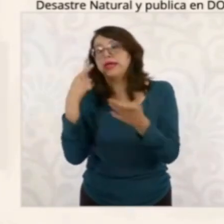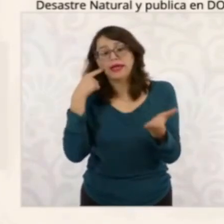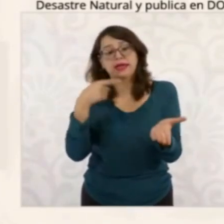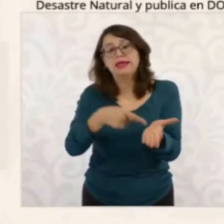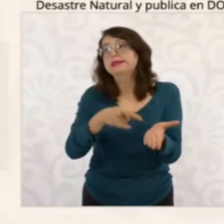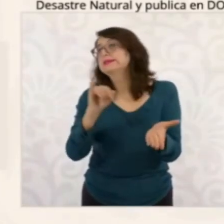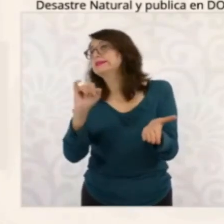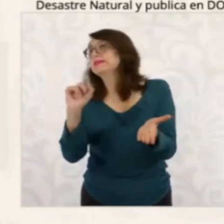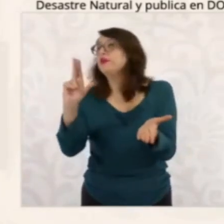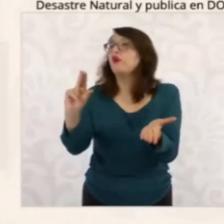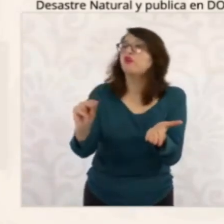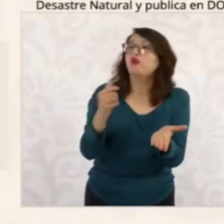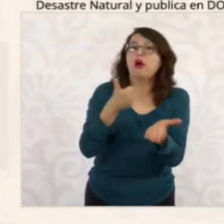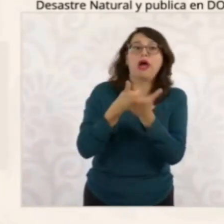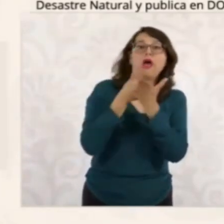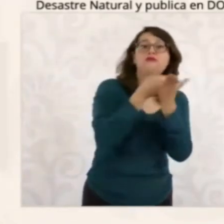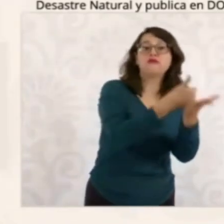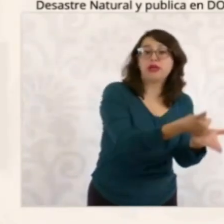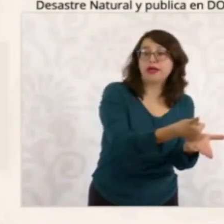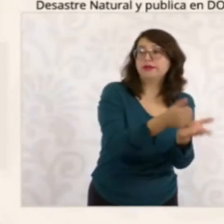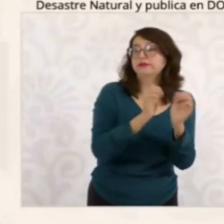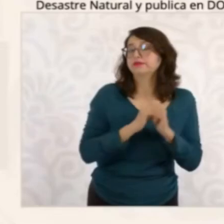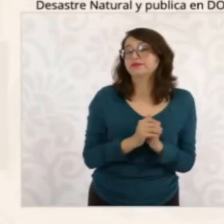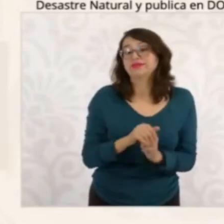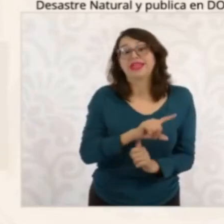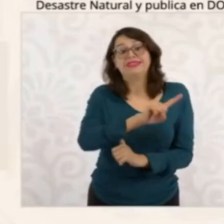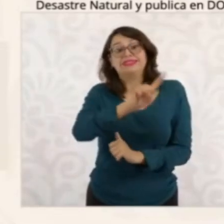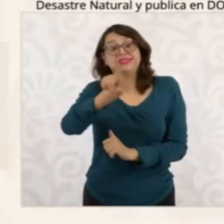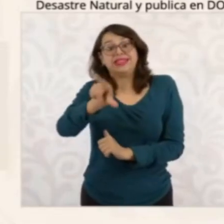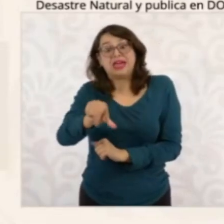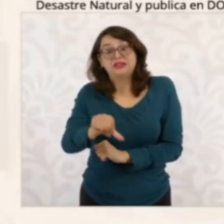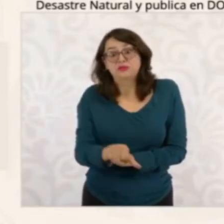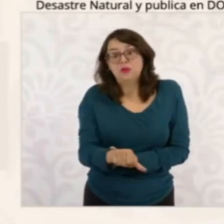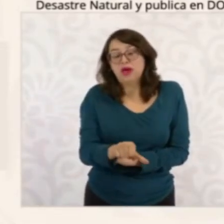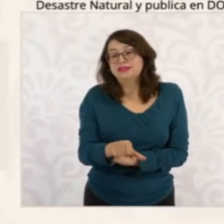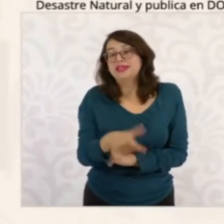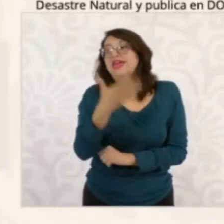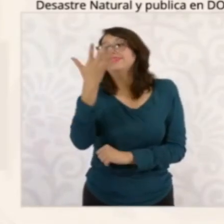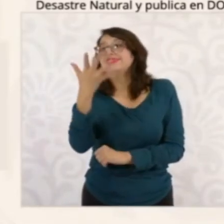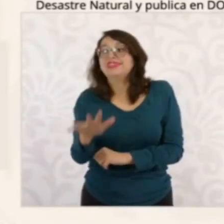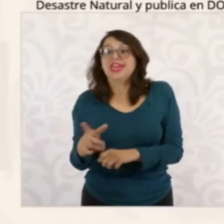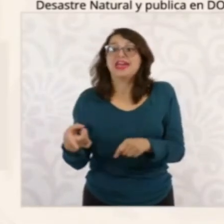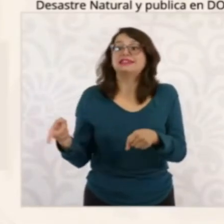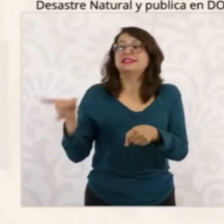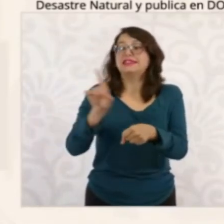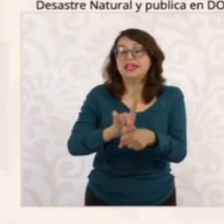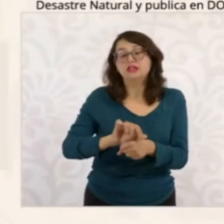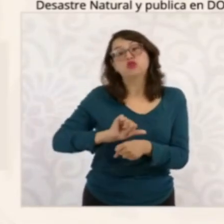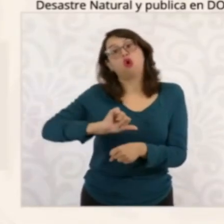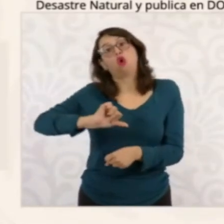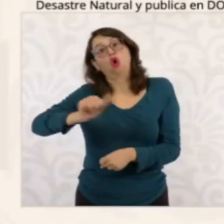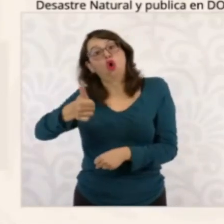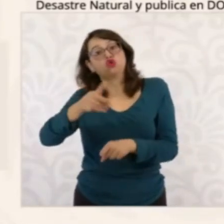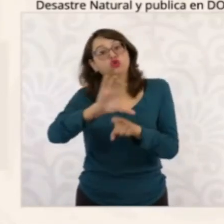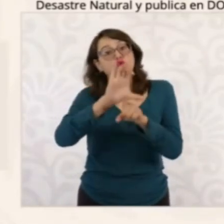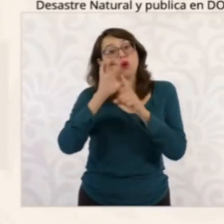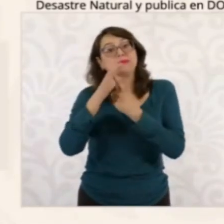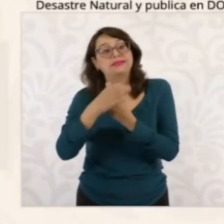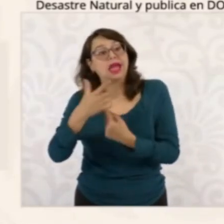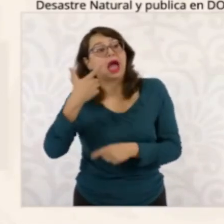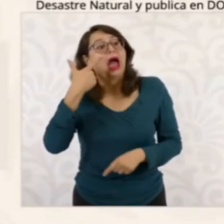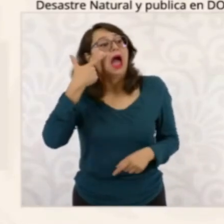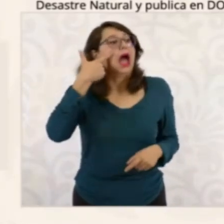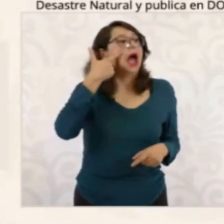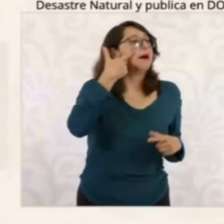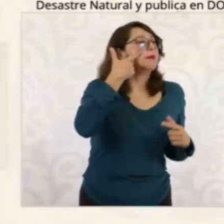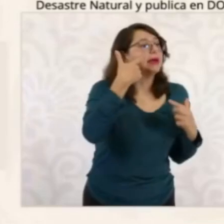Y luego 10 días para que un comité se reuniera para hacer una evaluación de los daños